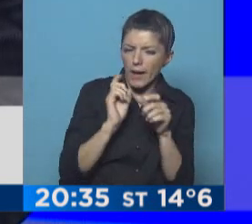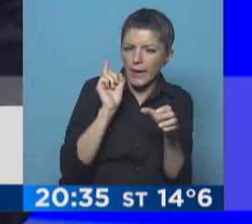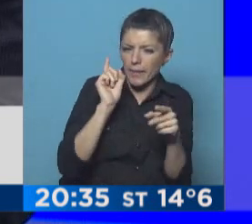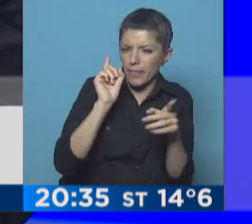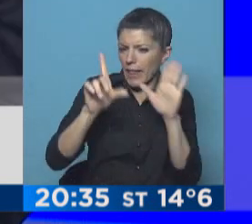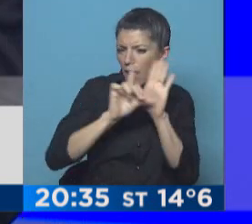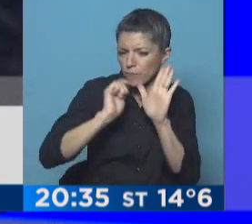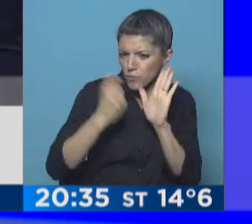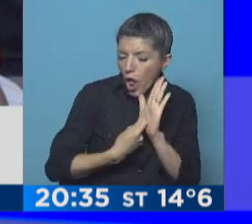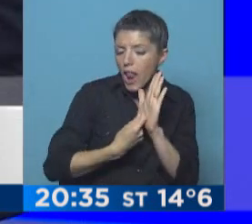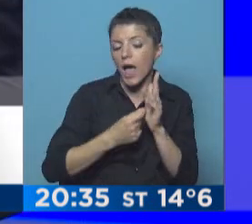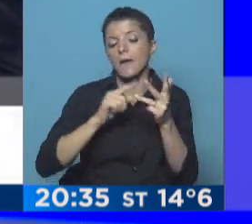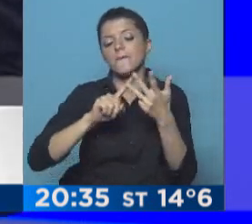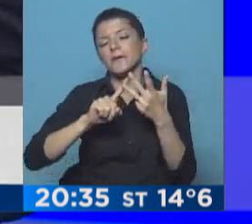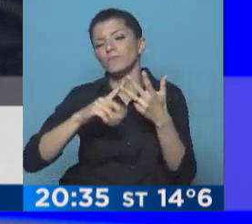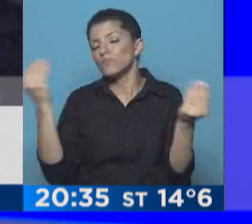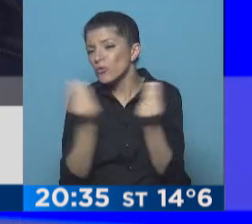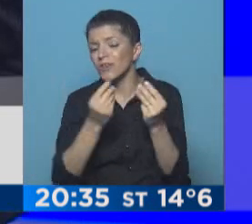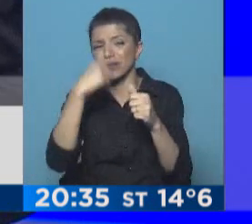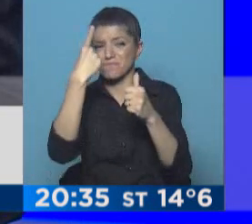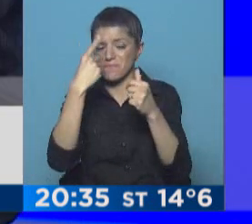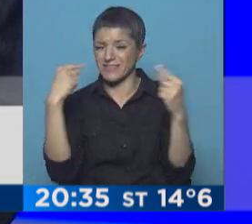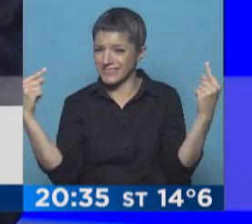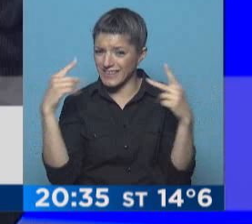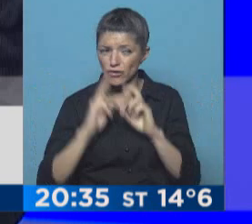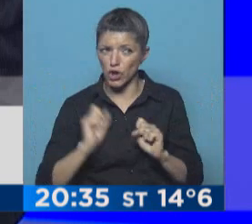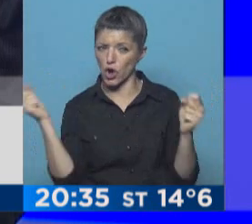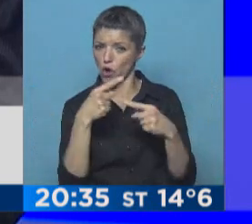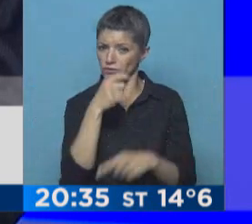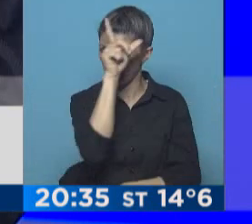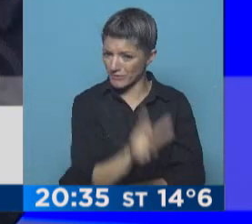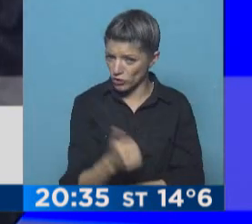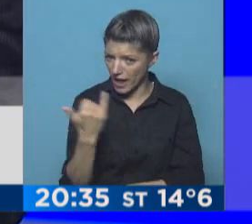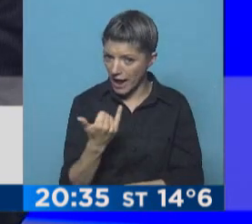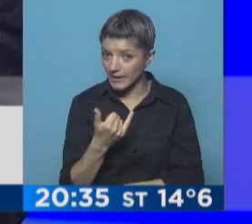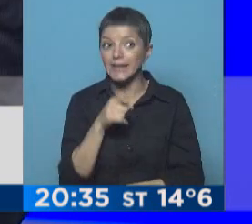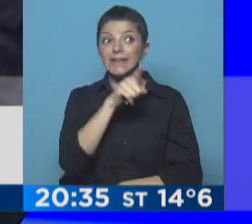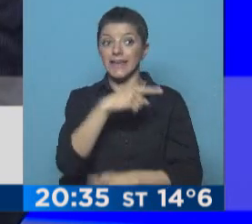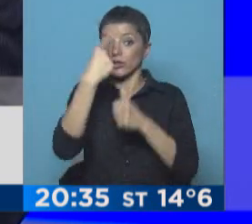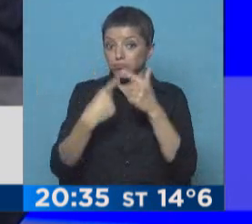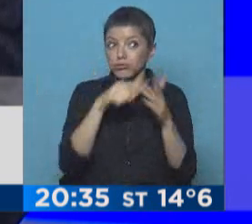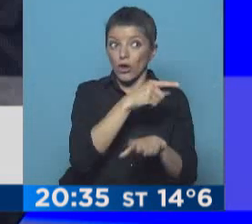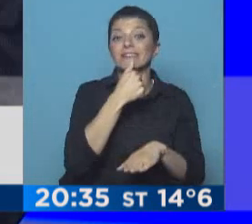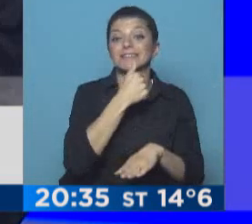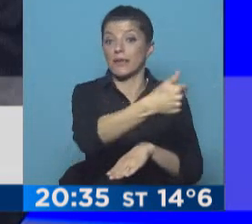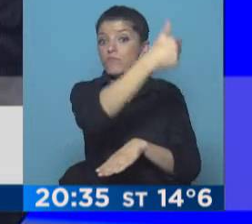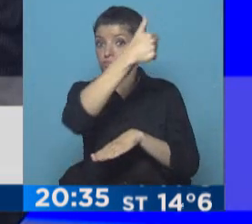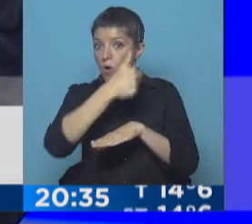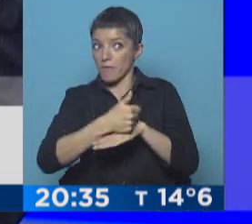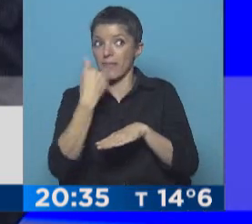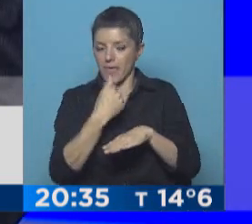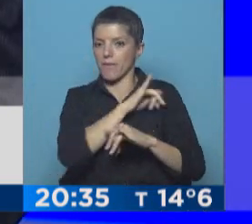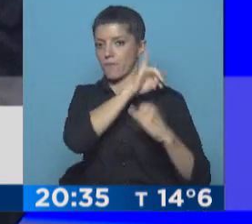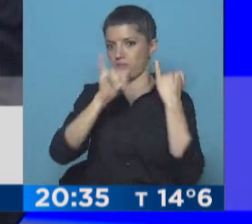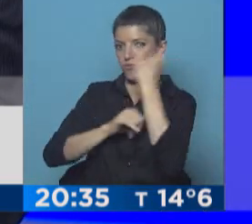además de esa participación donde él tendría que dar un testimonio de con respecto a la muerte del fiscal